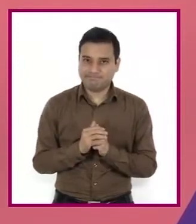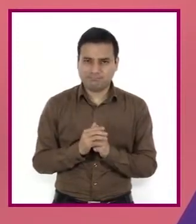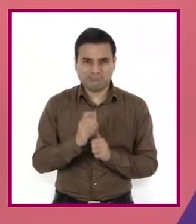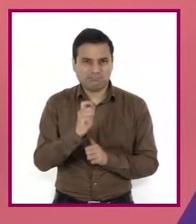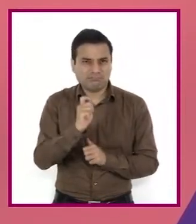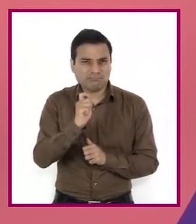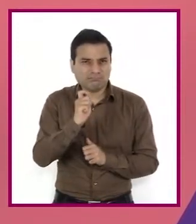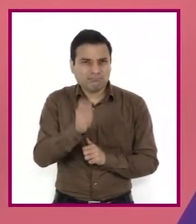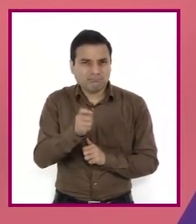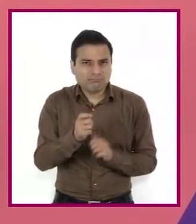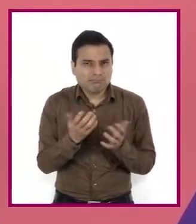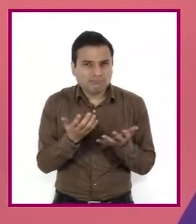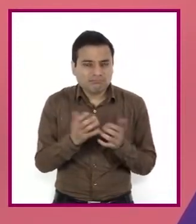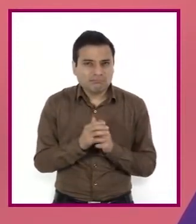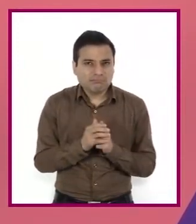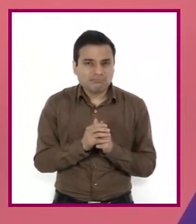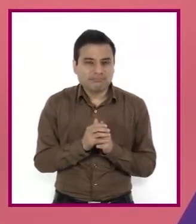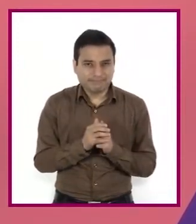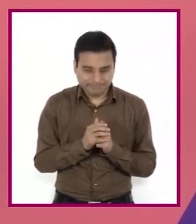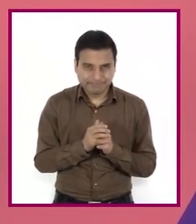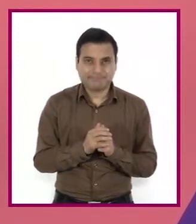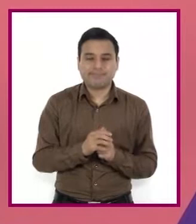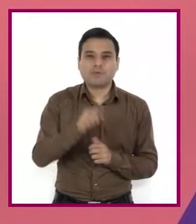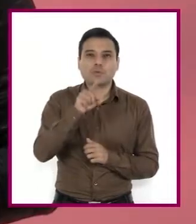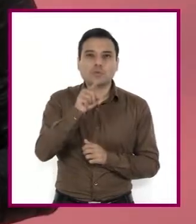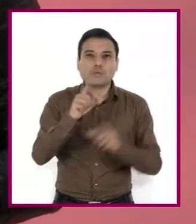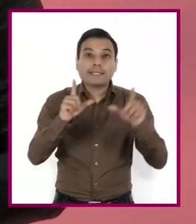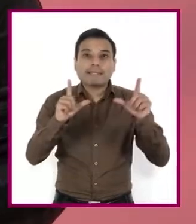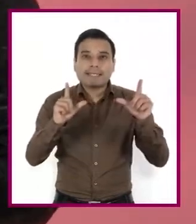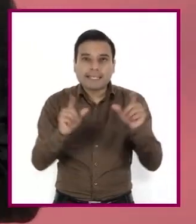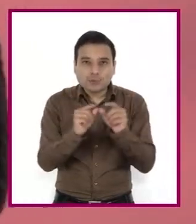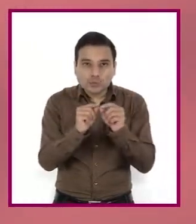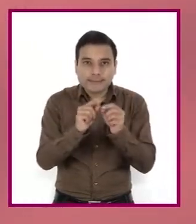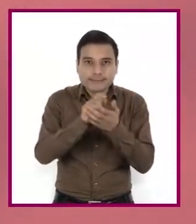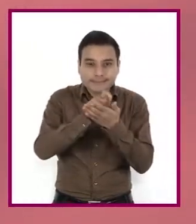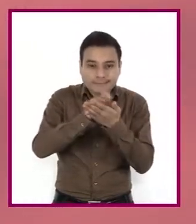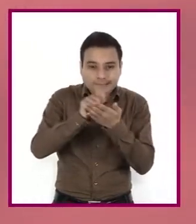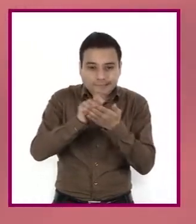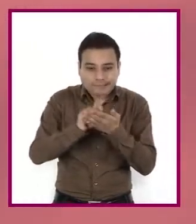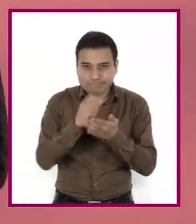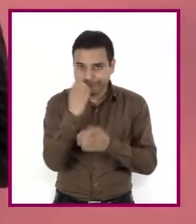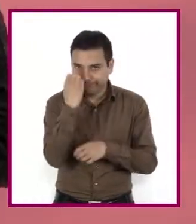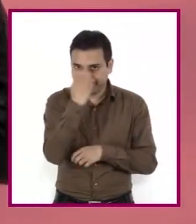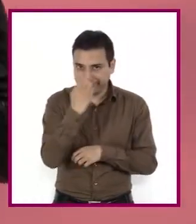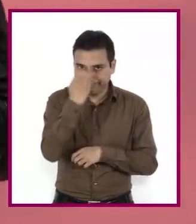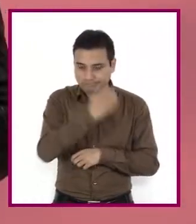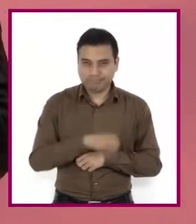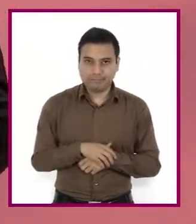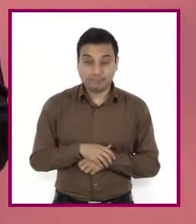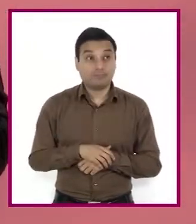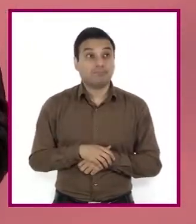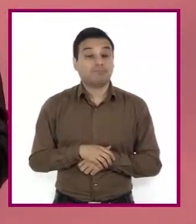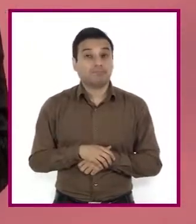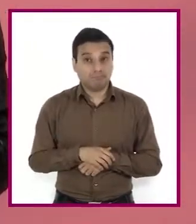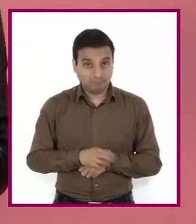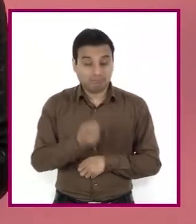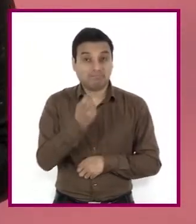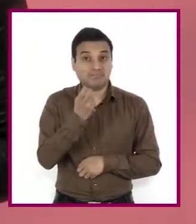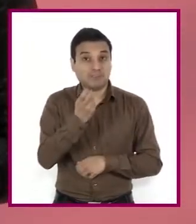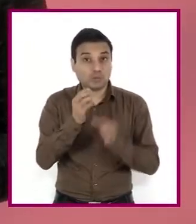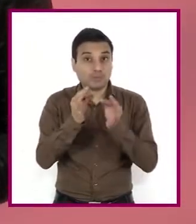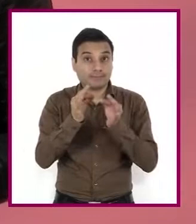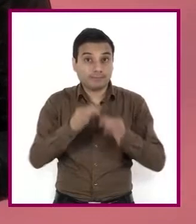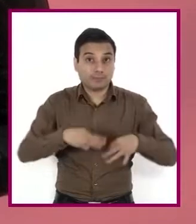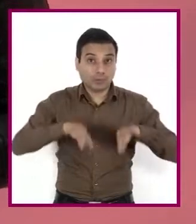a revisar la organización temática en resúmenes. Eso suena muy importante, profesor, pues esto nos permite